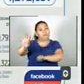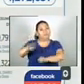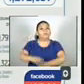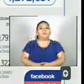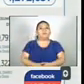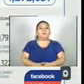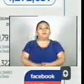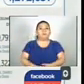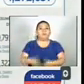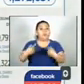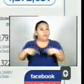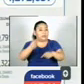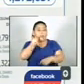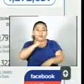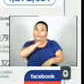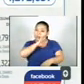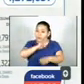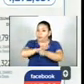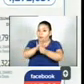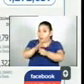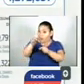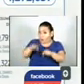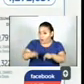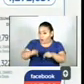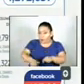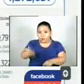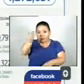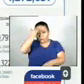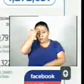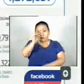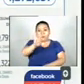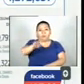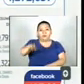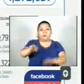81,644. Casos activos de los que se tiene conocimiento,